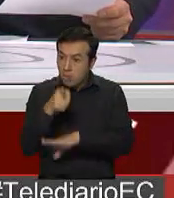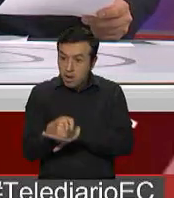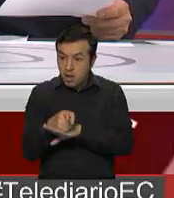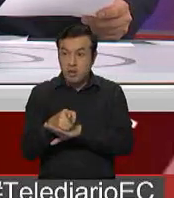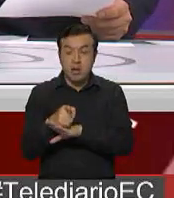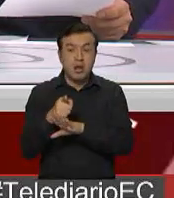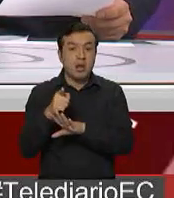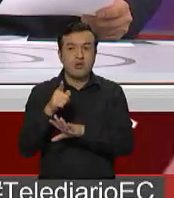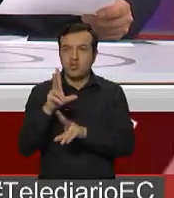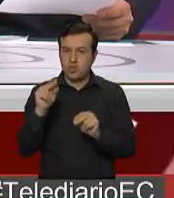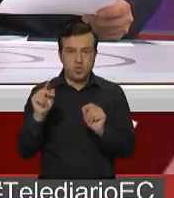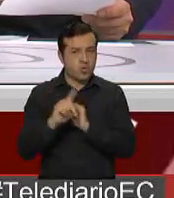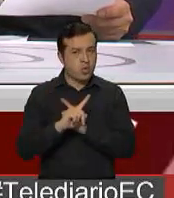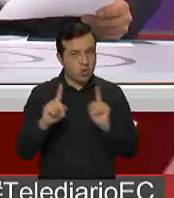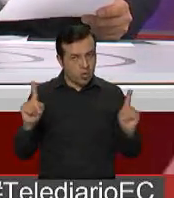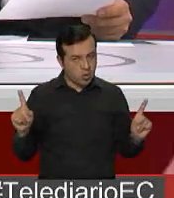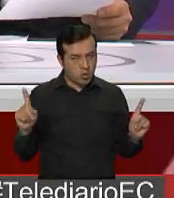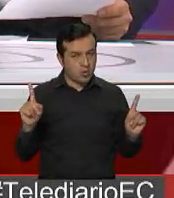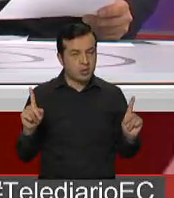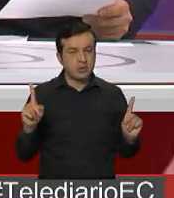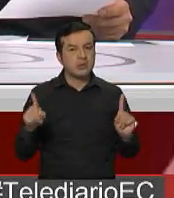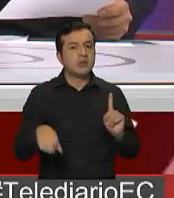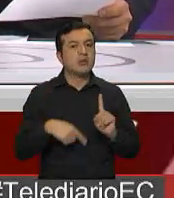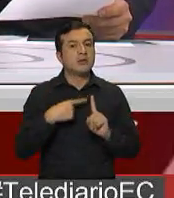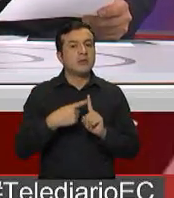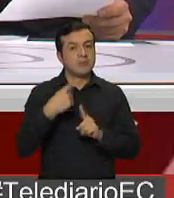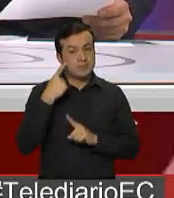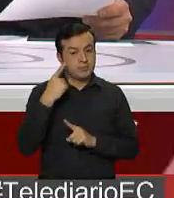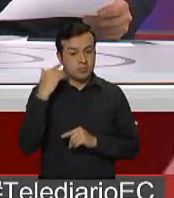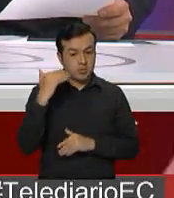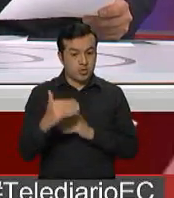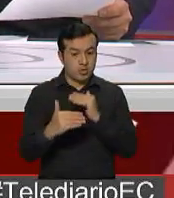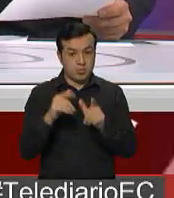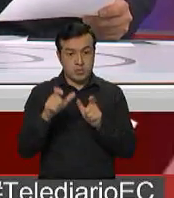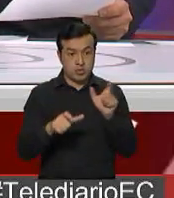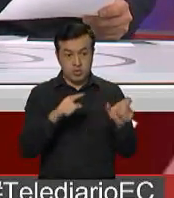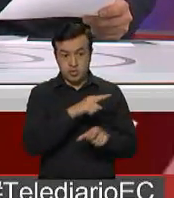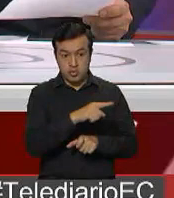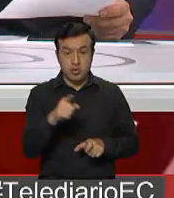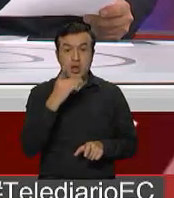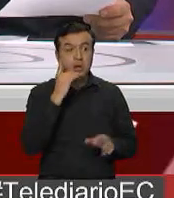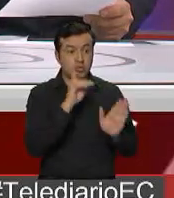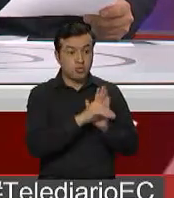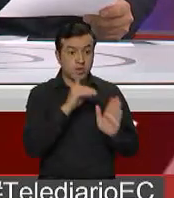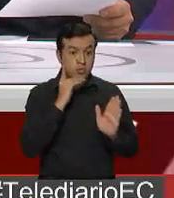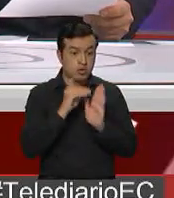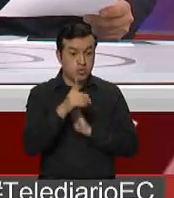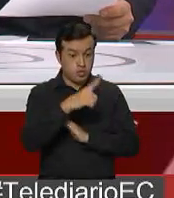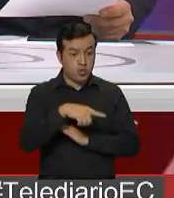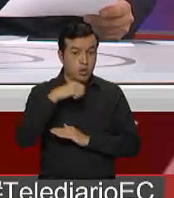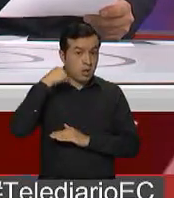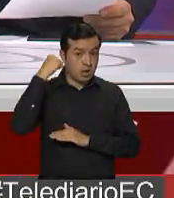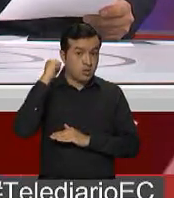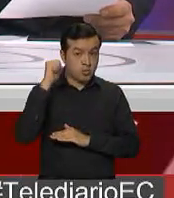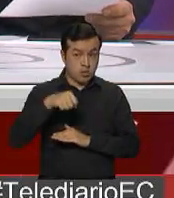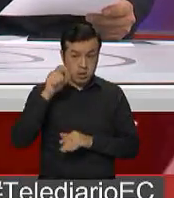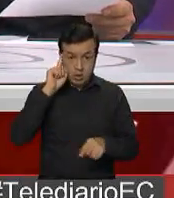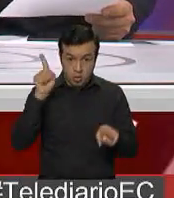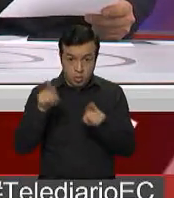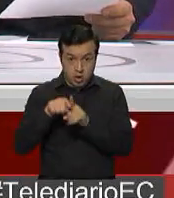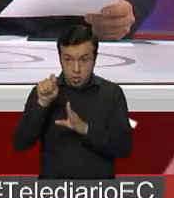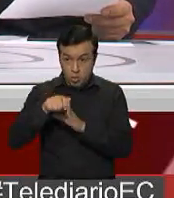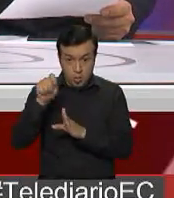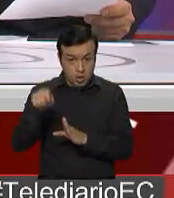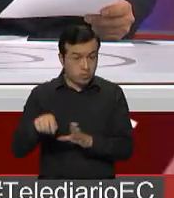además, en otra parte de dicho comunicado se menciona que los sujetos procesales, acusación y defensa, tienen el derecho a disentir de la